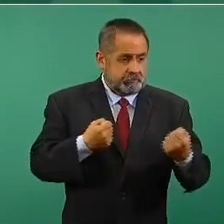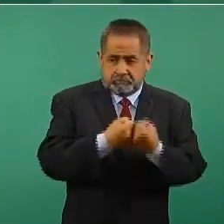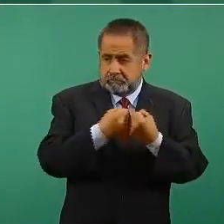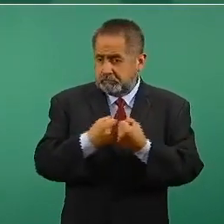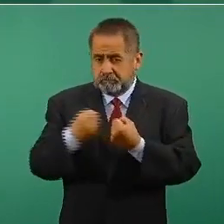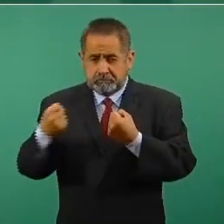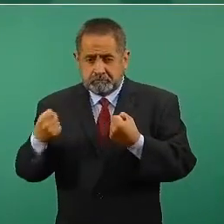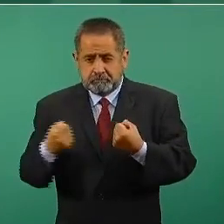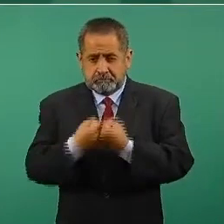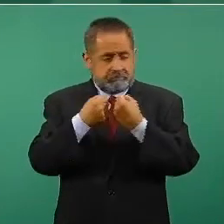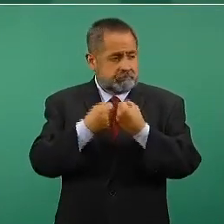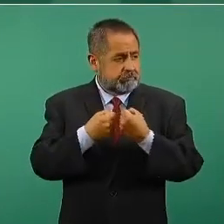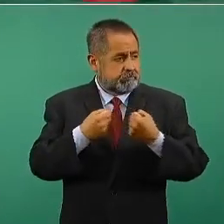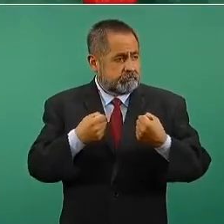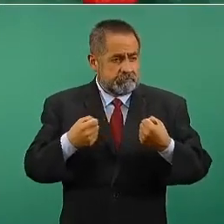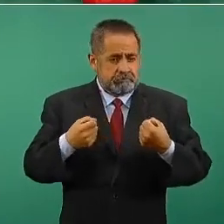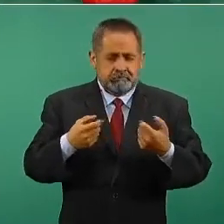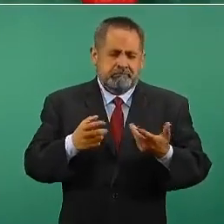violencia.